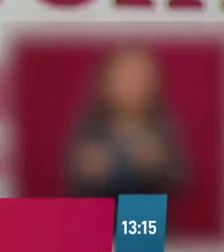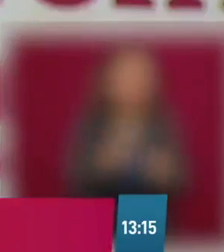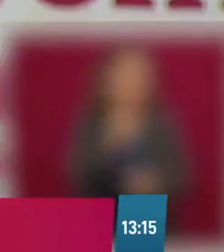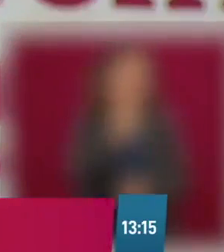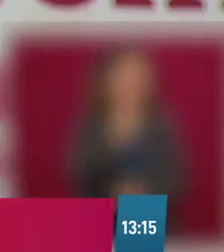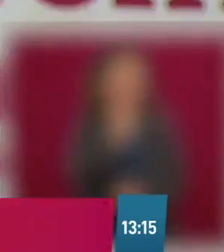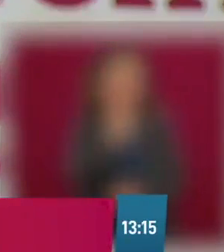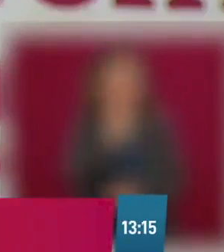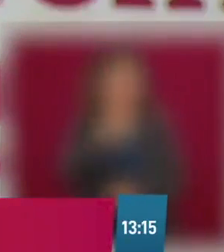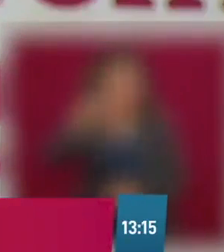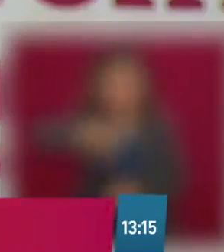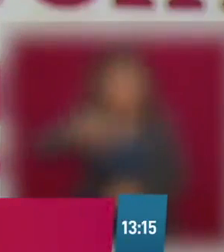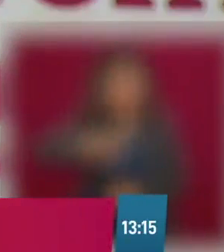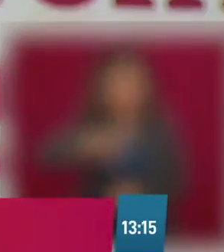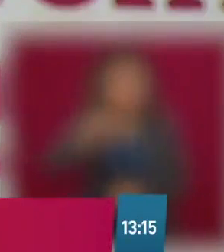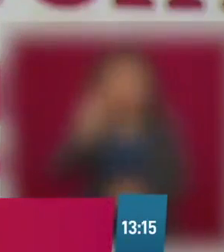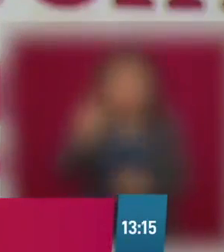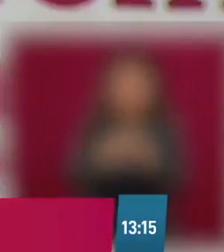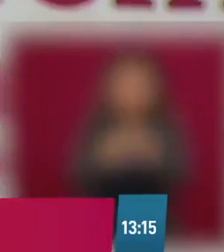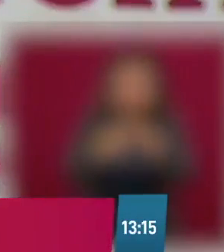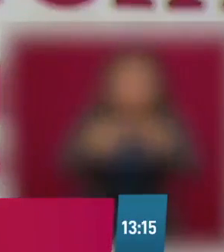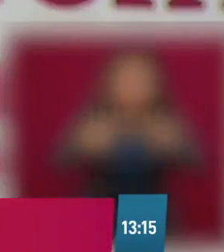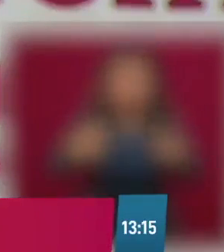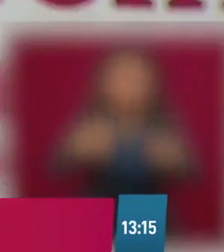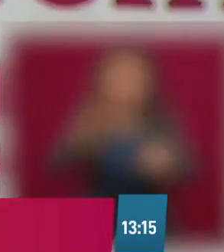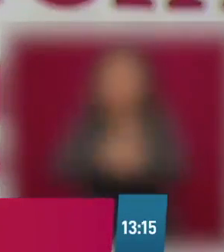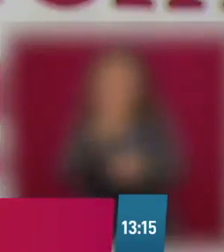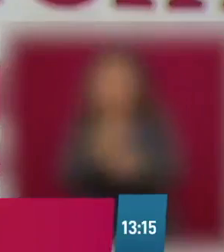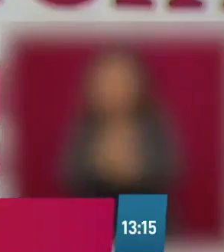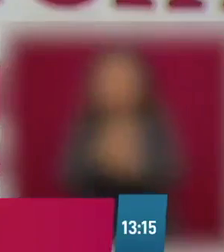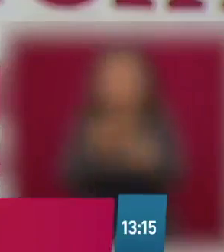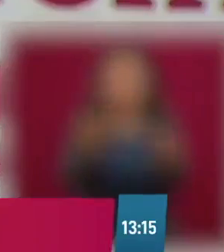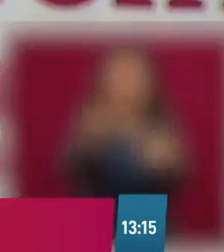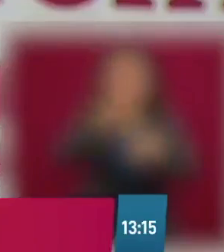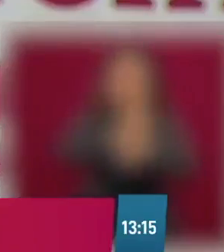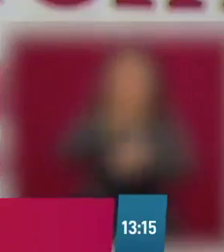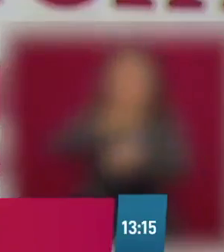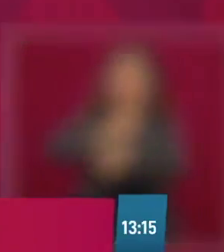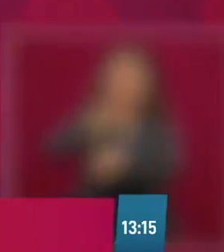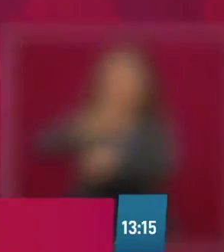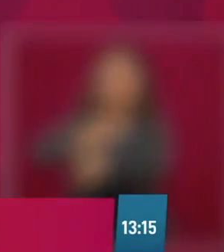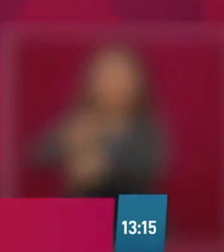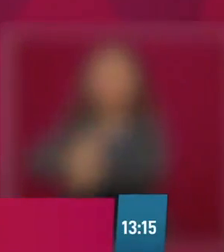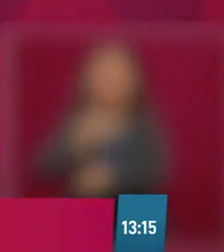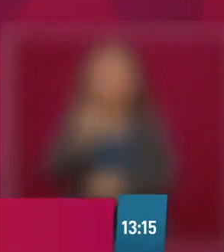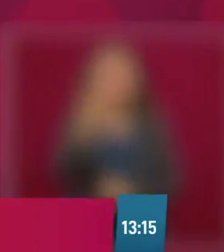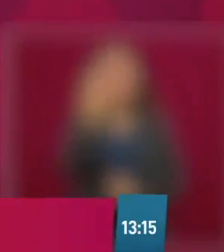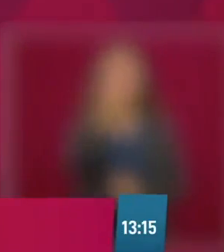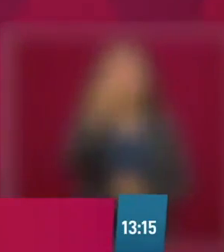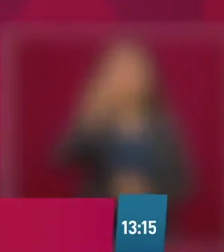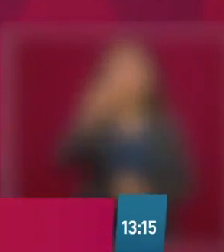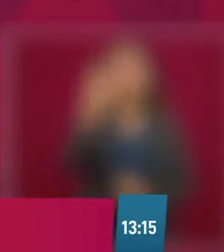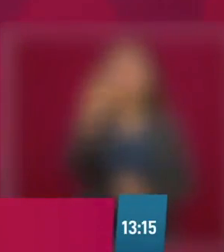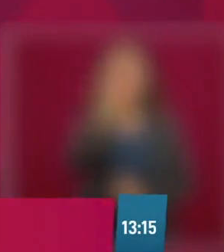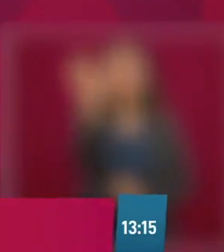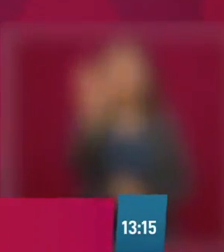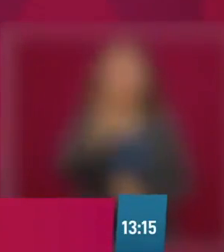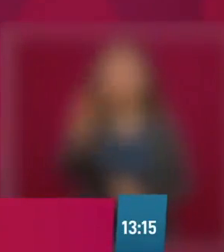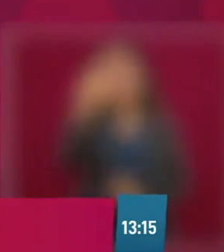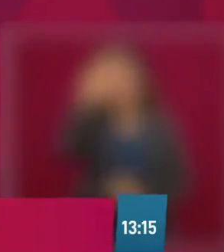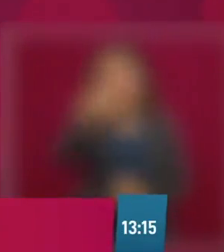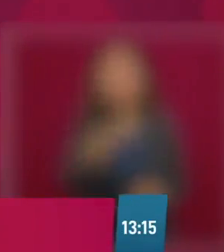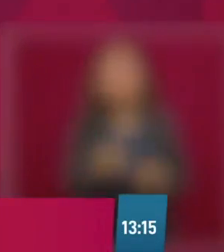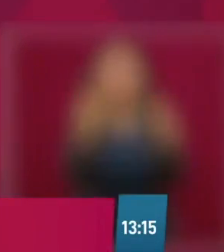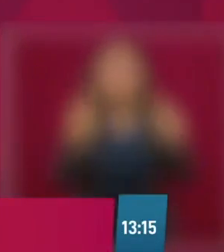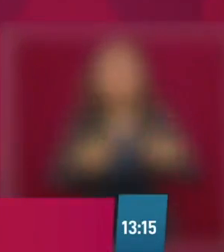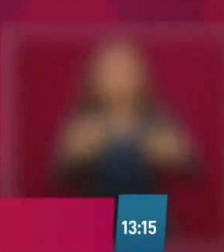Hoy tenemos un crecimiento promedio, que lo veremos adelante, diario del 1.2% en el número de